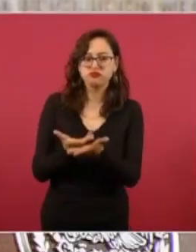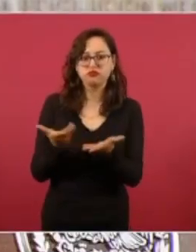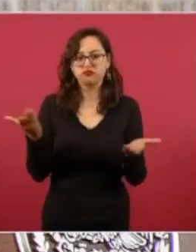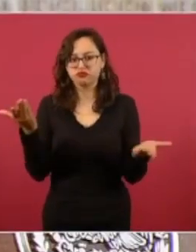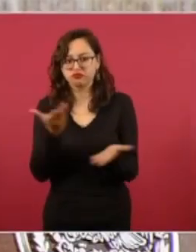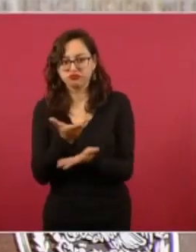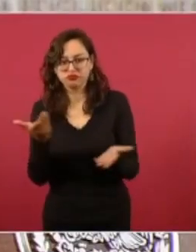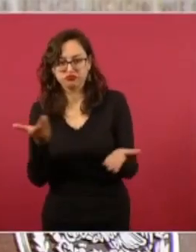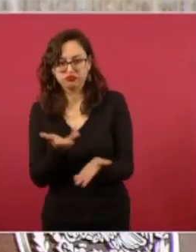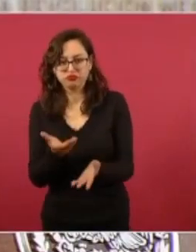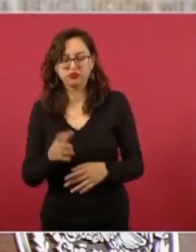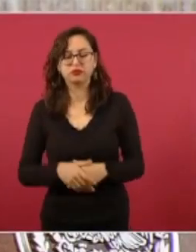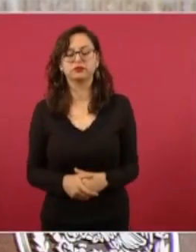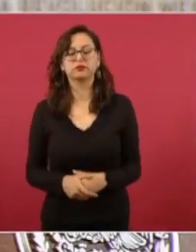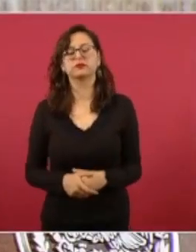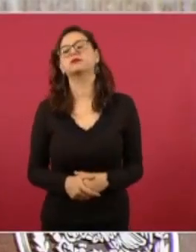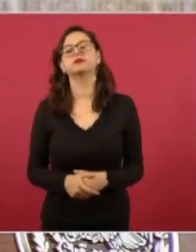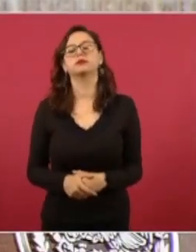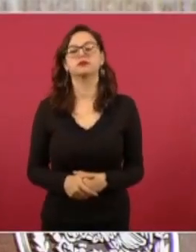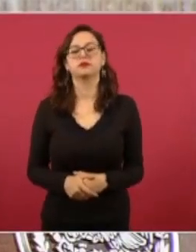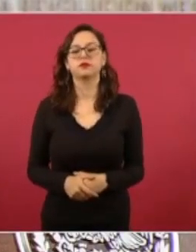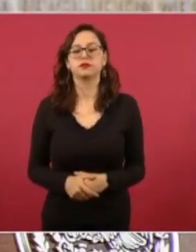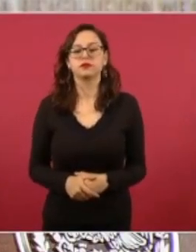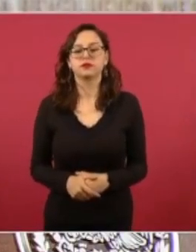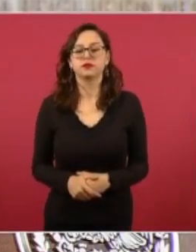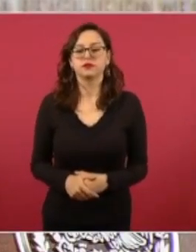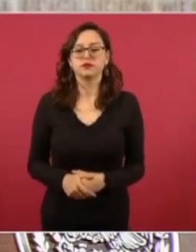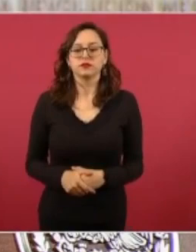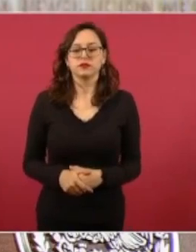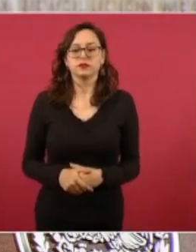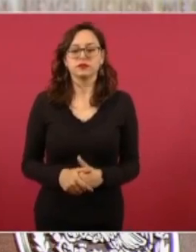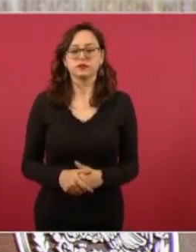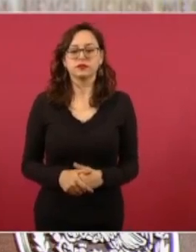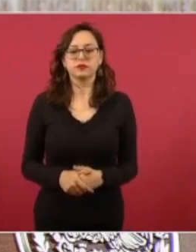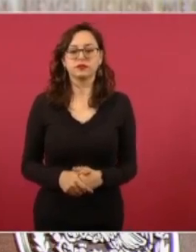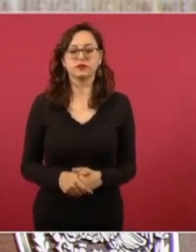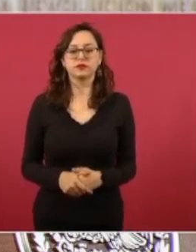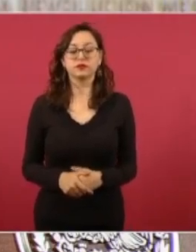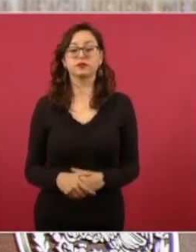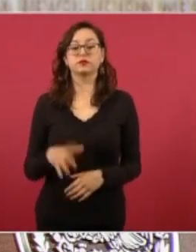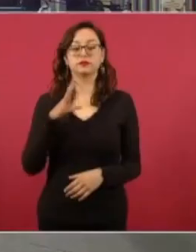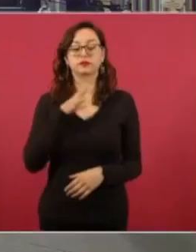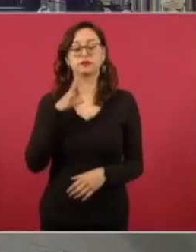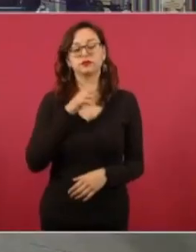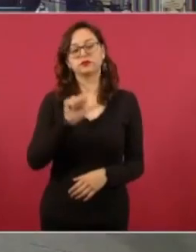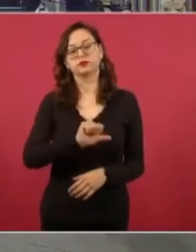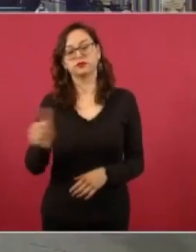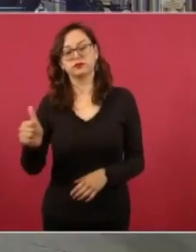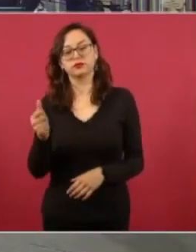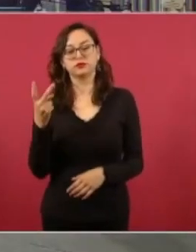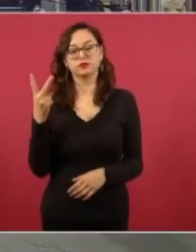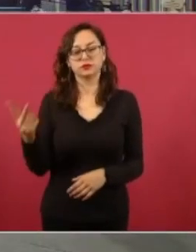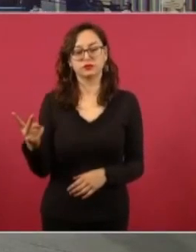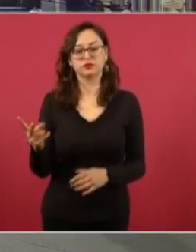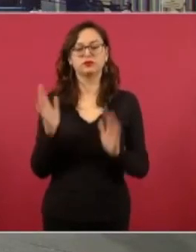Y así hay otros. Hay dos que me parece que son señores grandes.